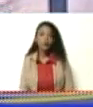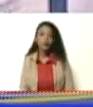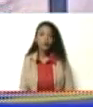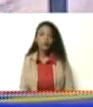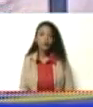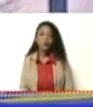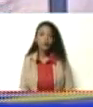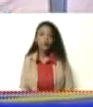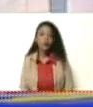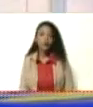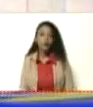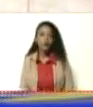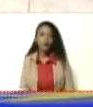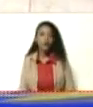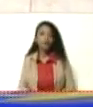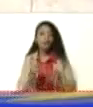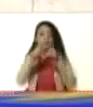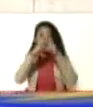dignos